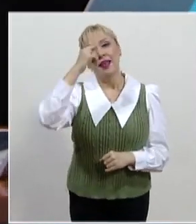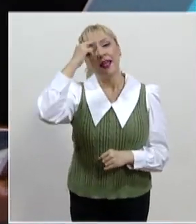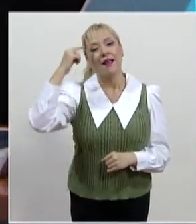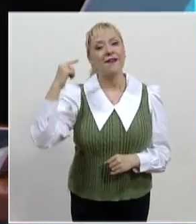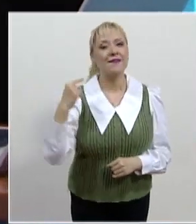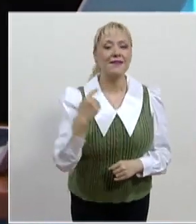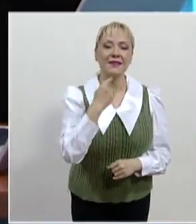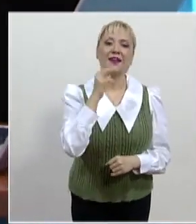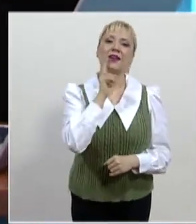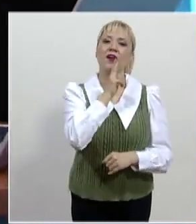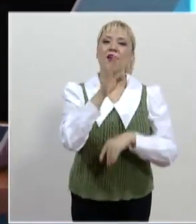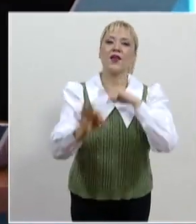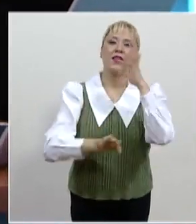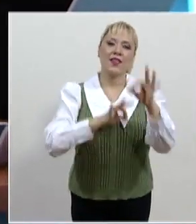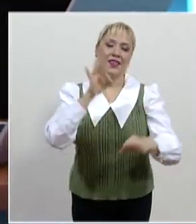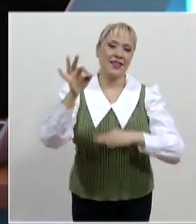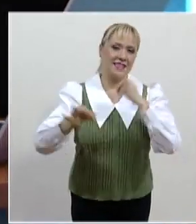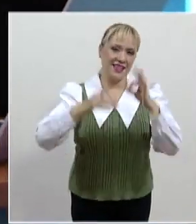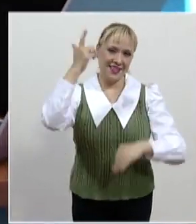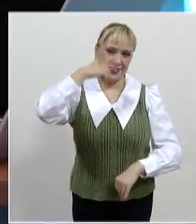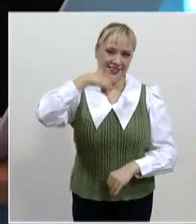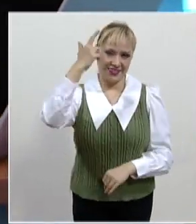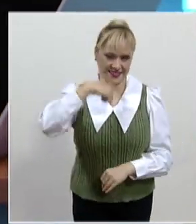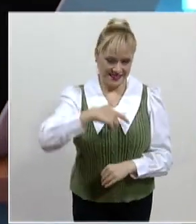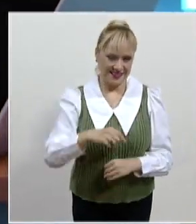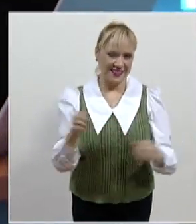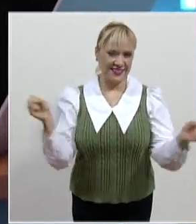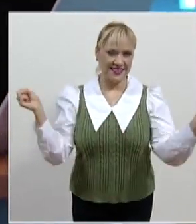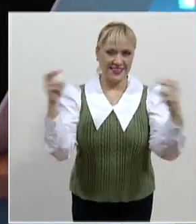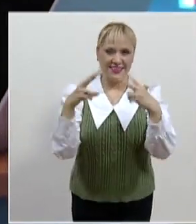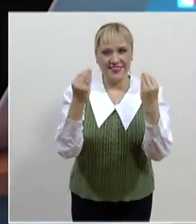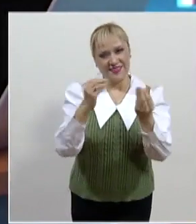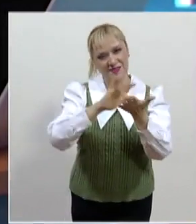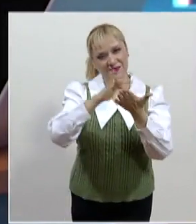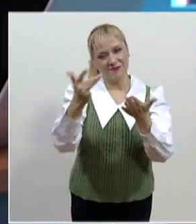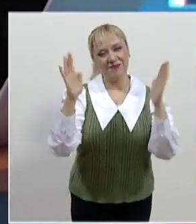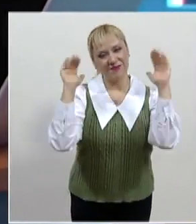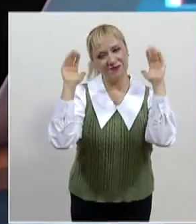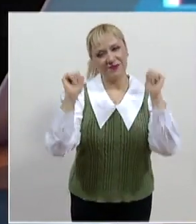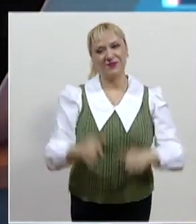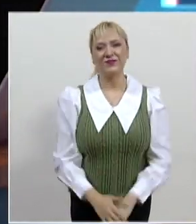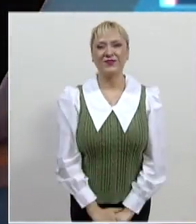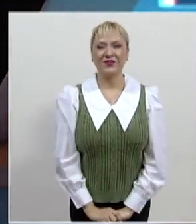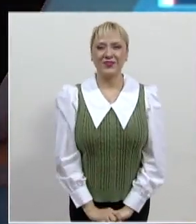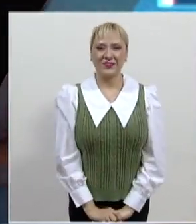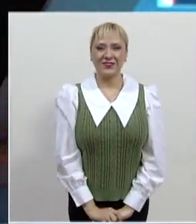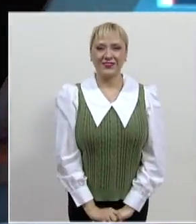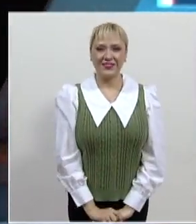8:30 de la noche el noticiario nocturno. Muchas gracias. Pásela muy bien.